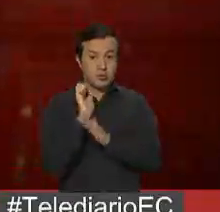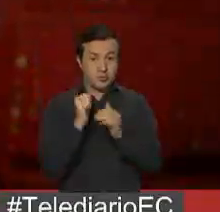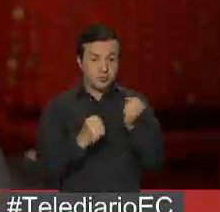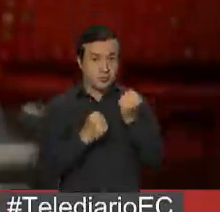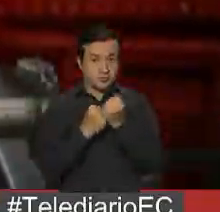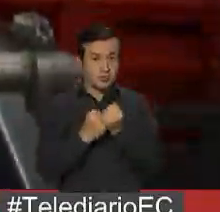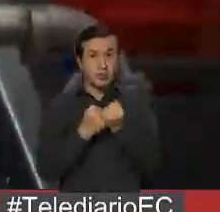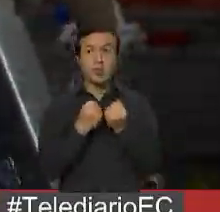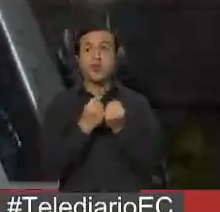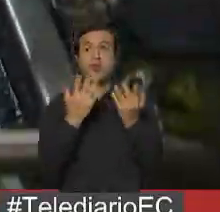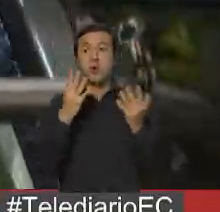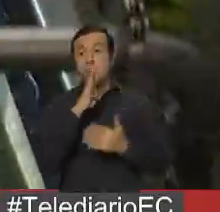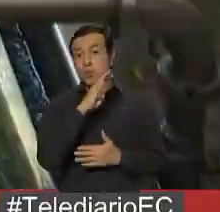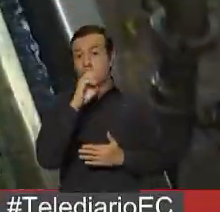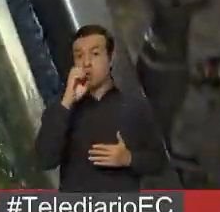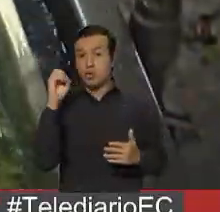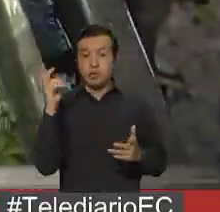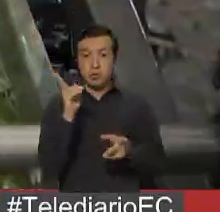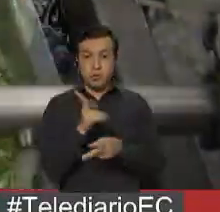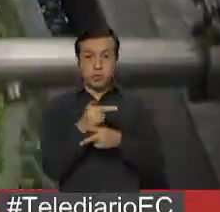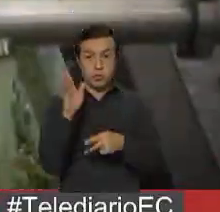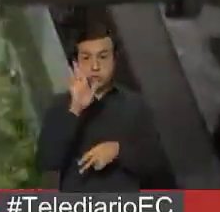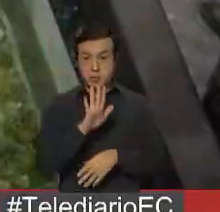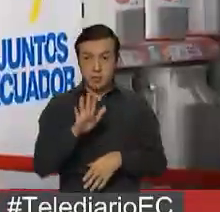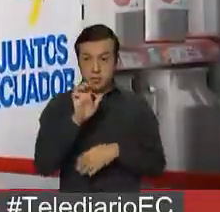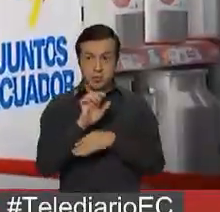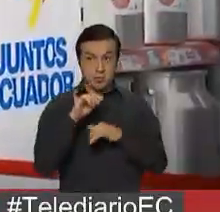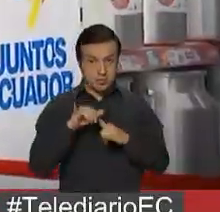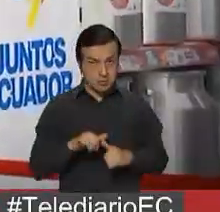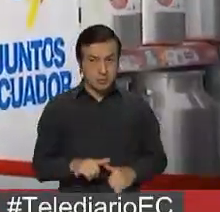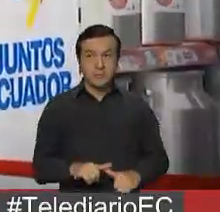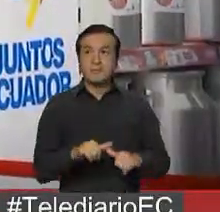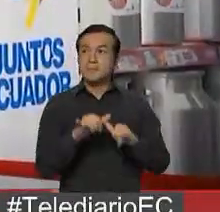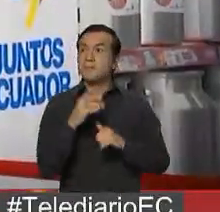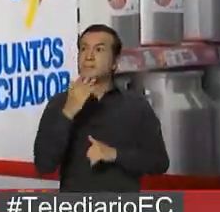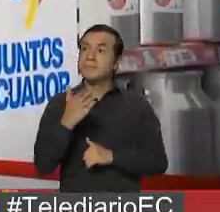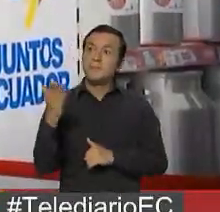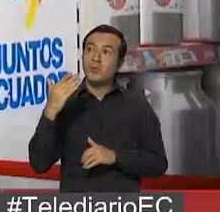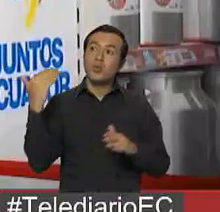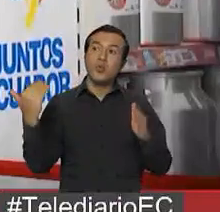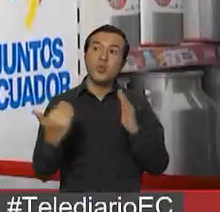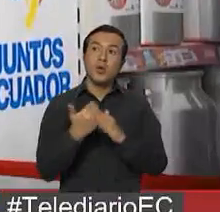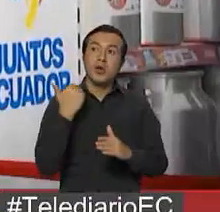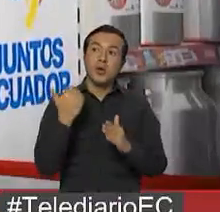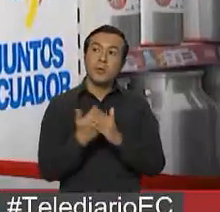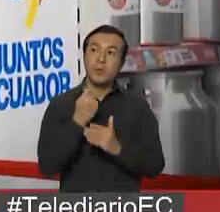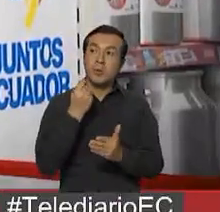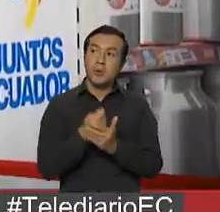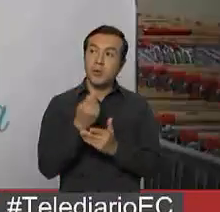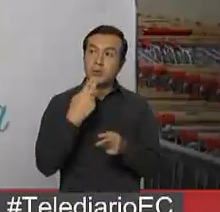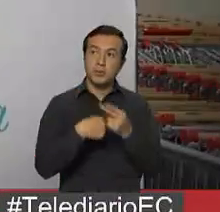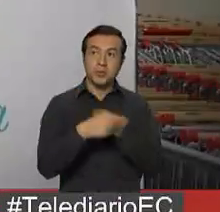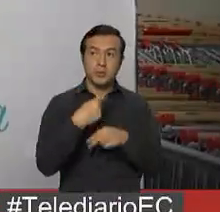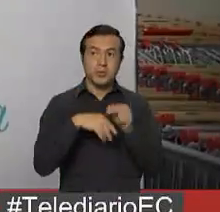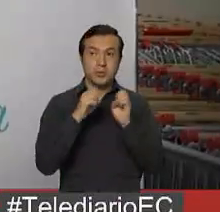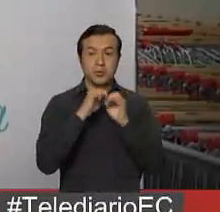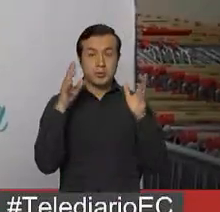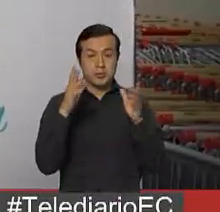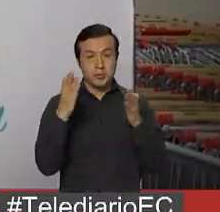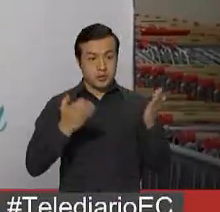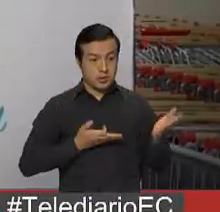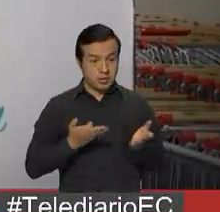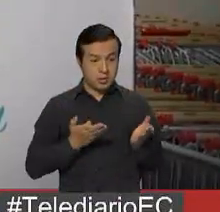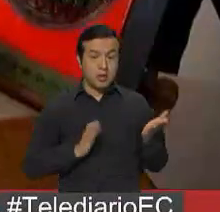más de 400 unidades productivas a nivel nacional se convertirán en nuevos proveedores de las cadenas comerciales y tiendas de barrio